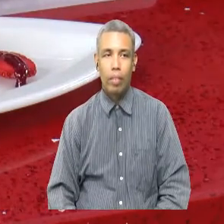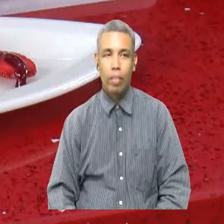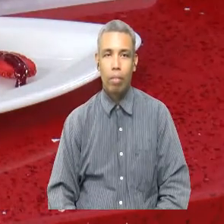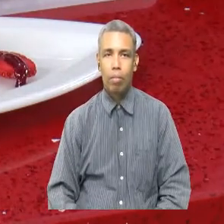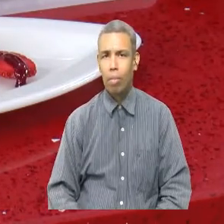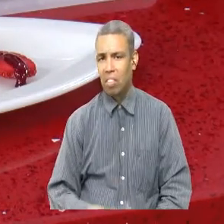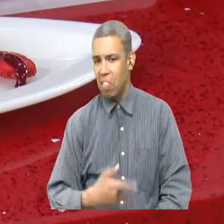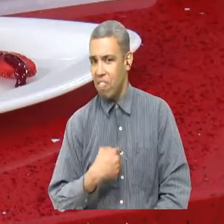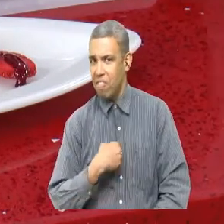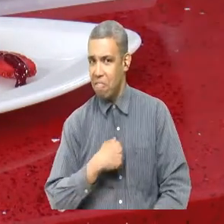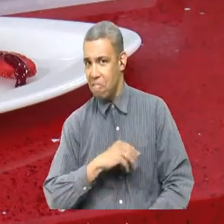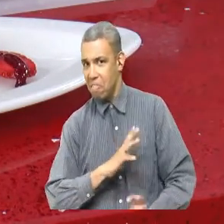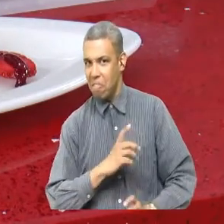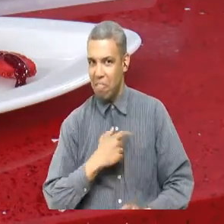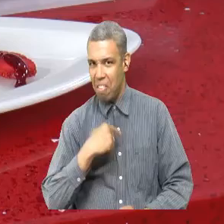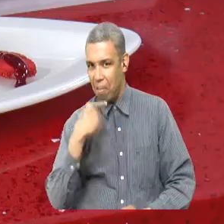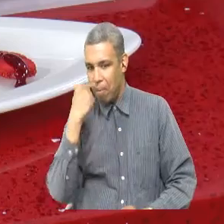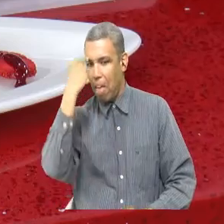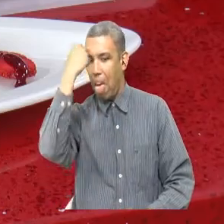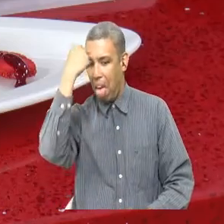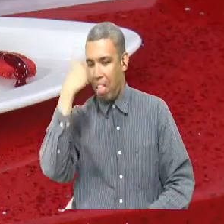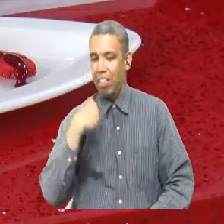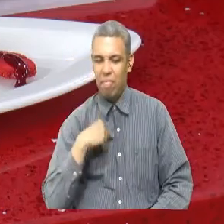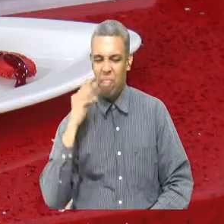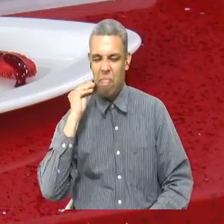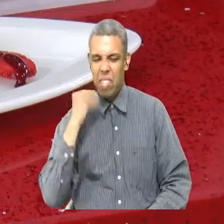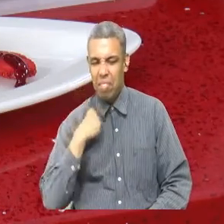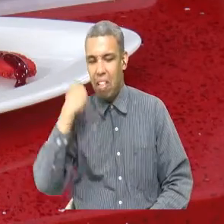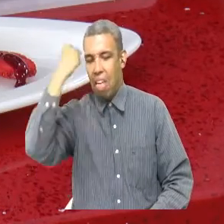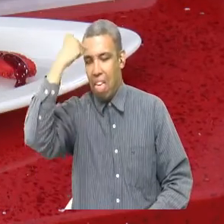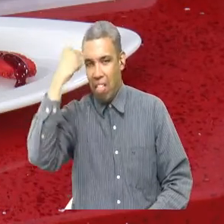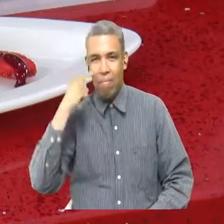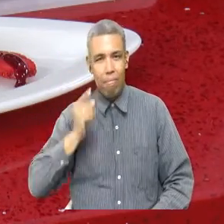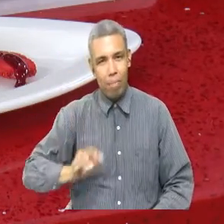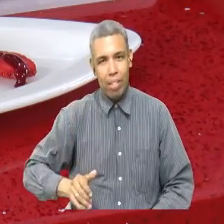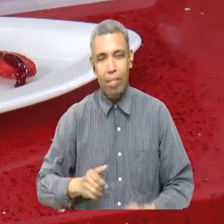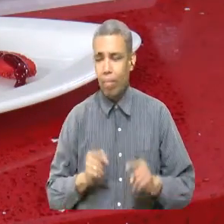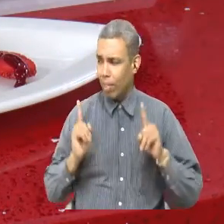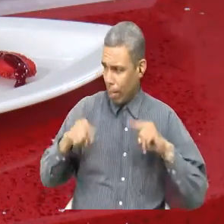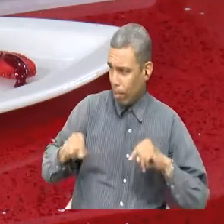decoradora. Y acá con el milo también puedes hacer lo mismo. Perfecto.